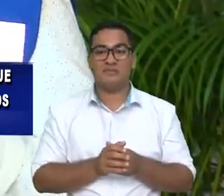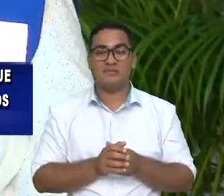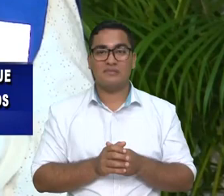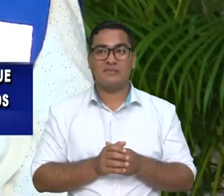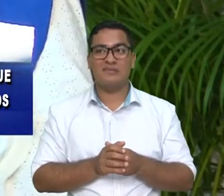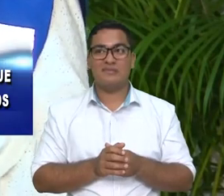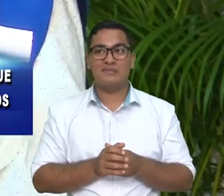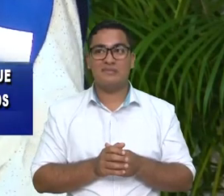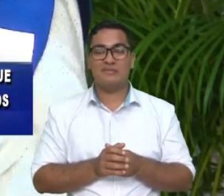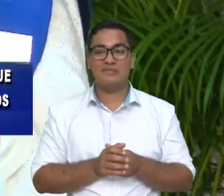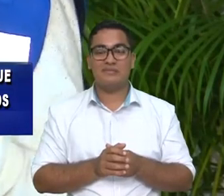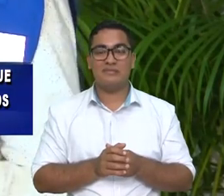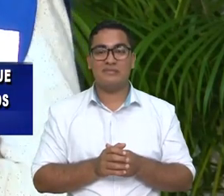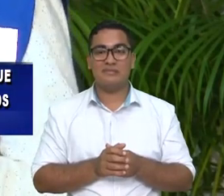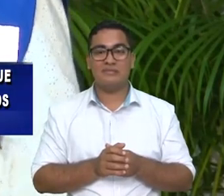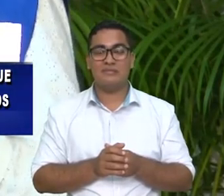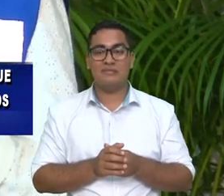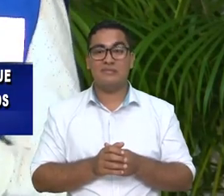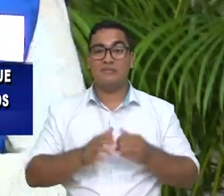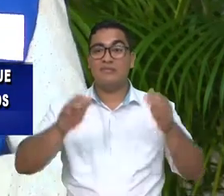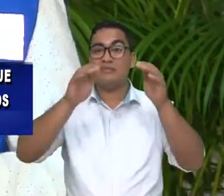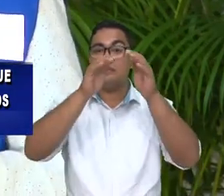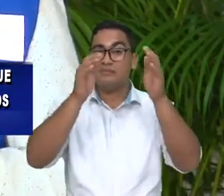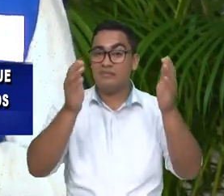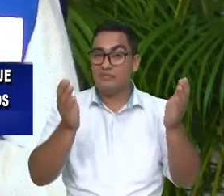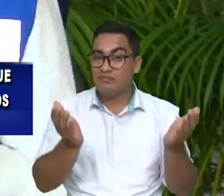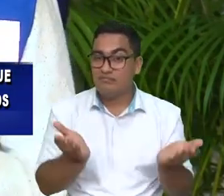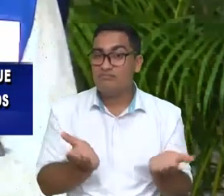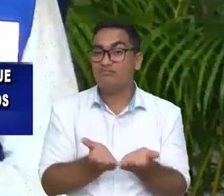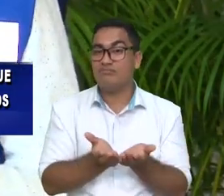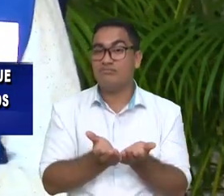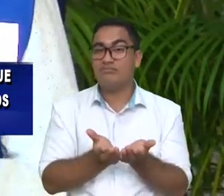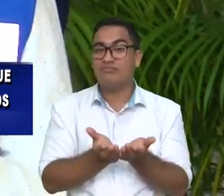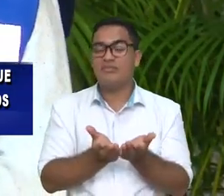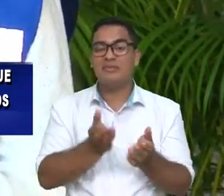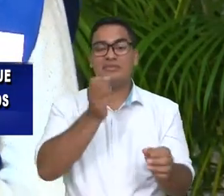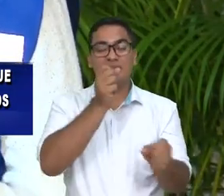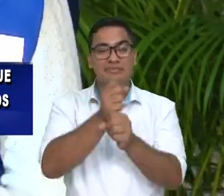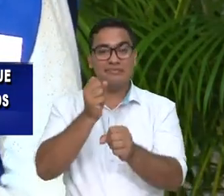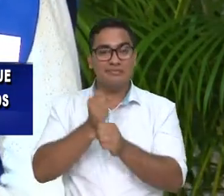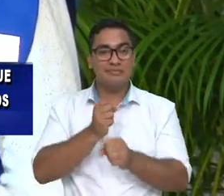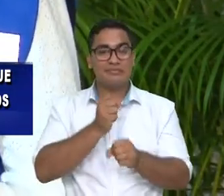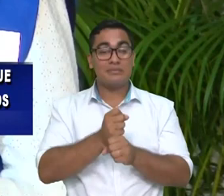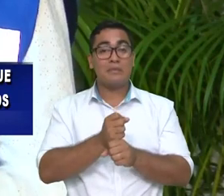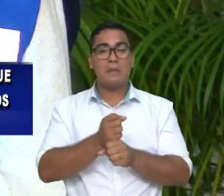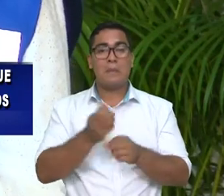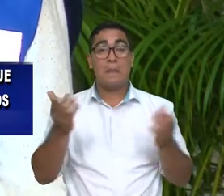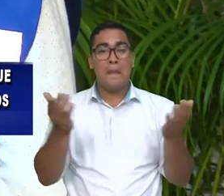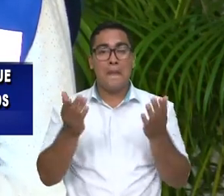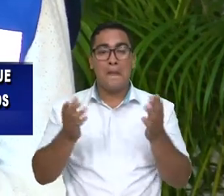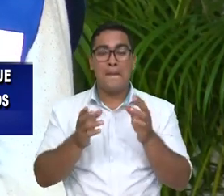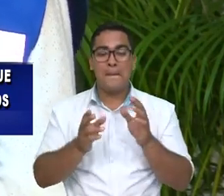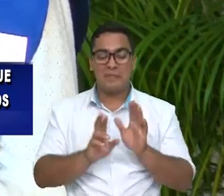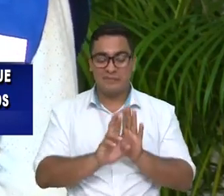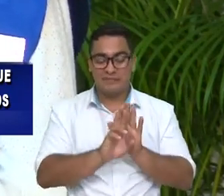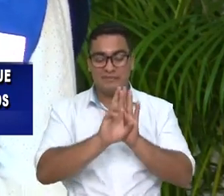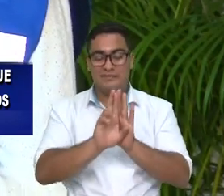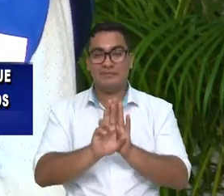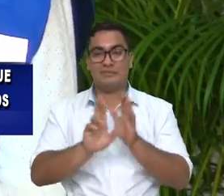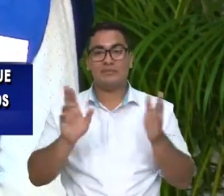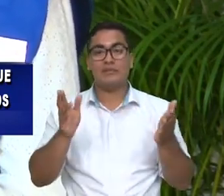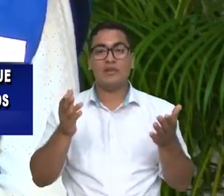cómo el mundo se ha volcado a trabajar y a responder a esta